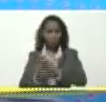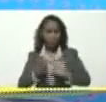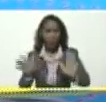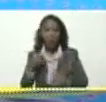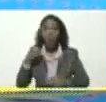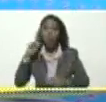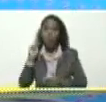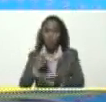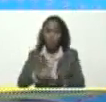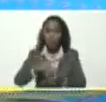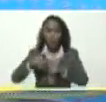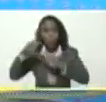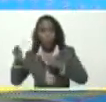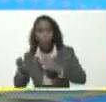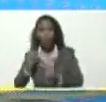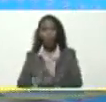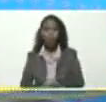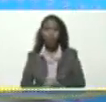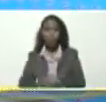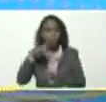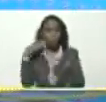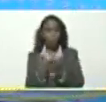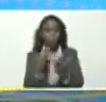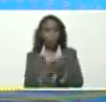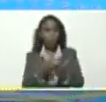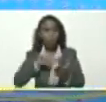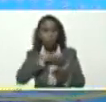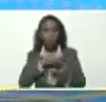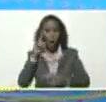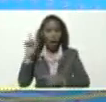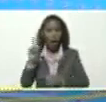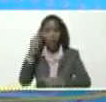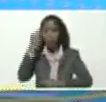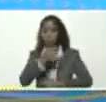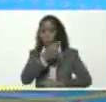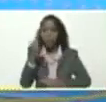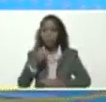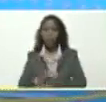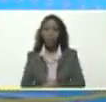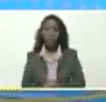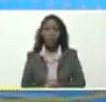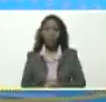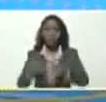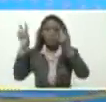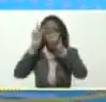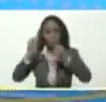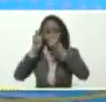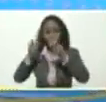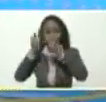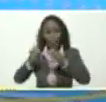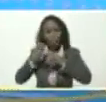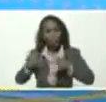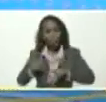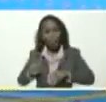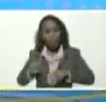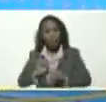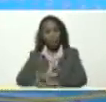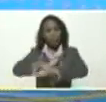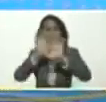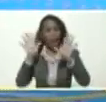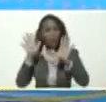al otro. Las evidencias ocupadas en la investigación, las